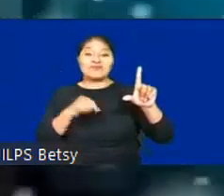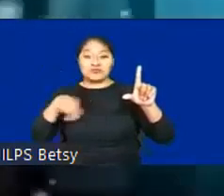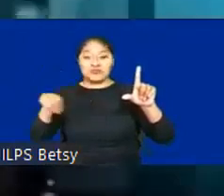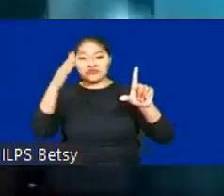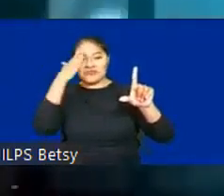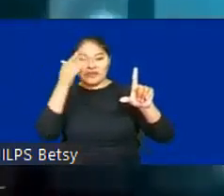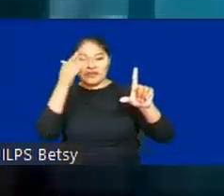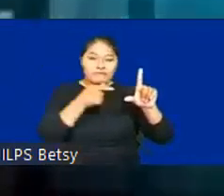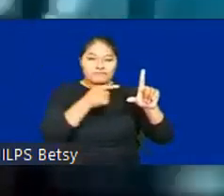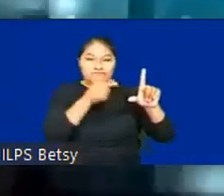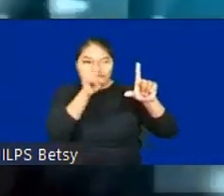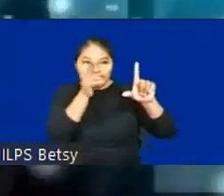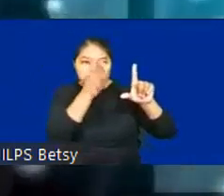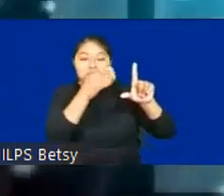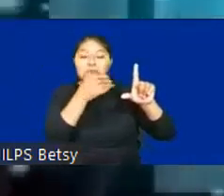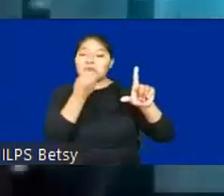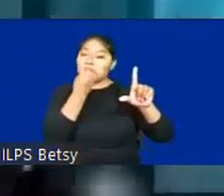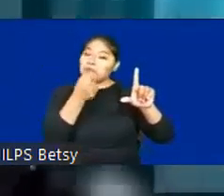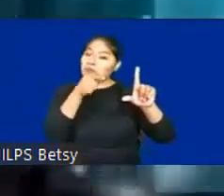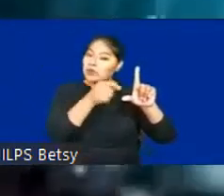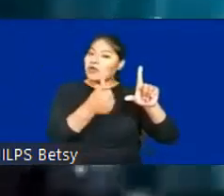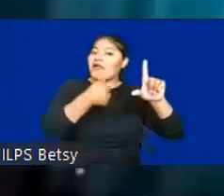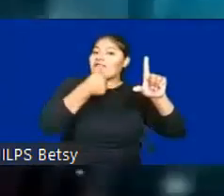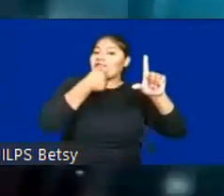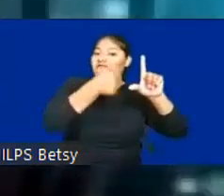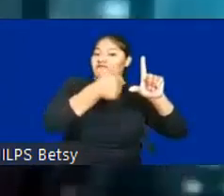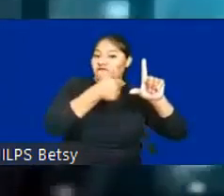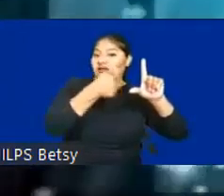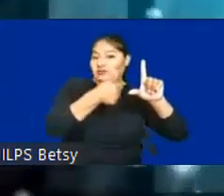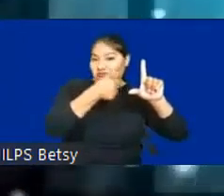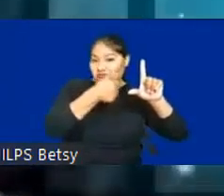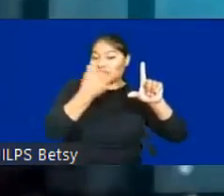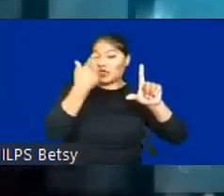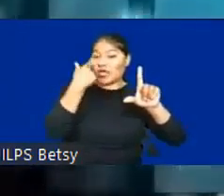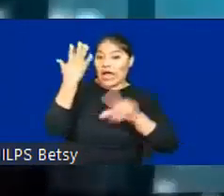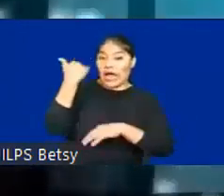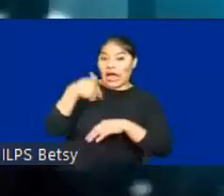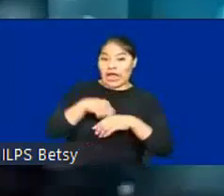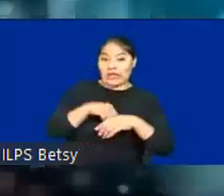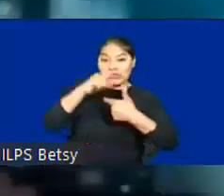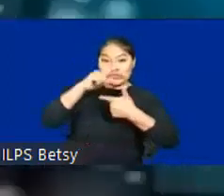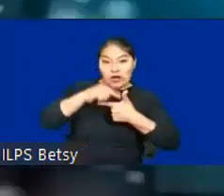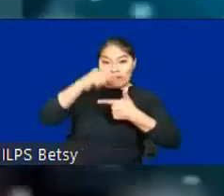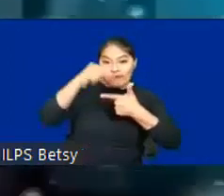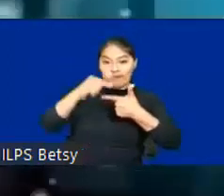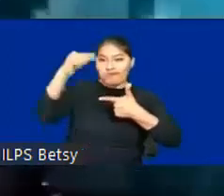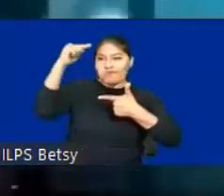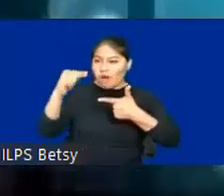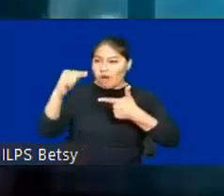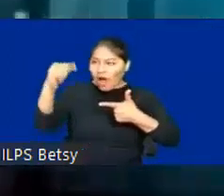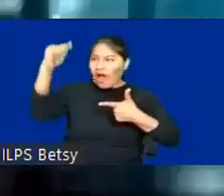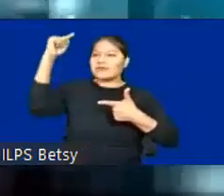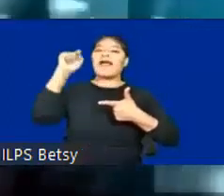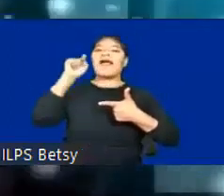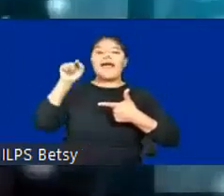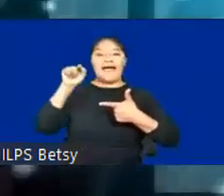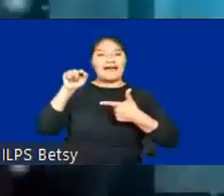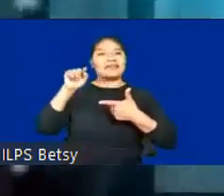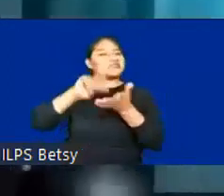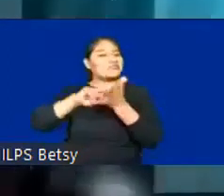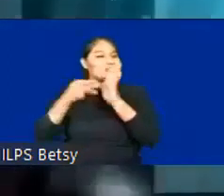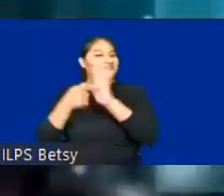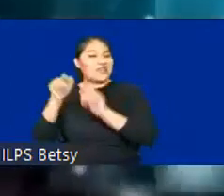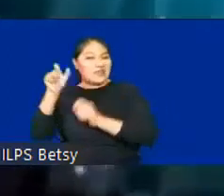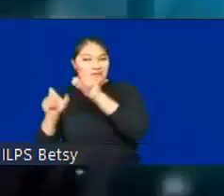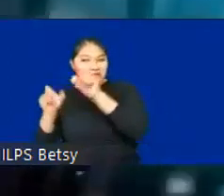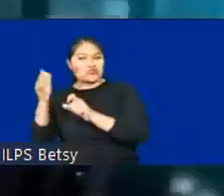y las estadísticas de ingreso a esta plataforma son bastante altas. Entonces, es una herramienta muy potente que nos ayuda